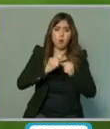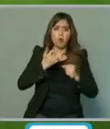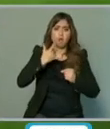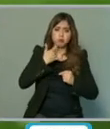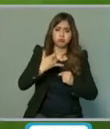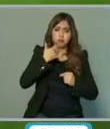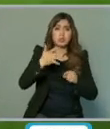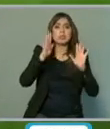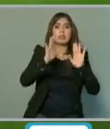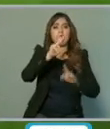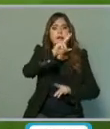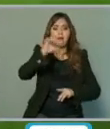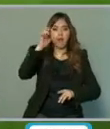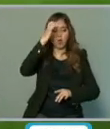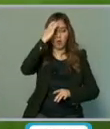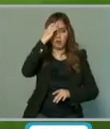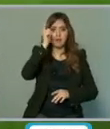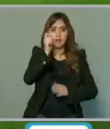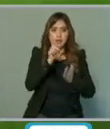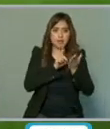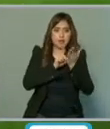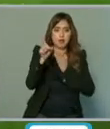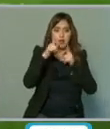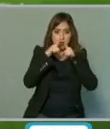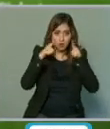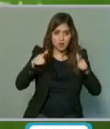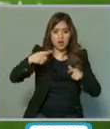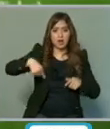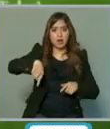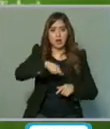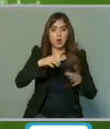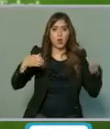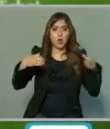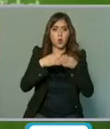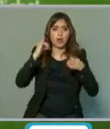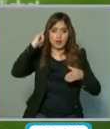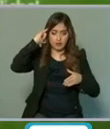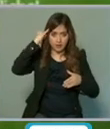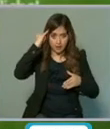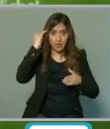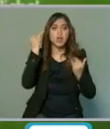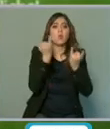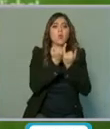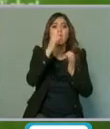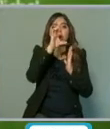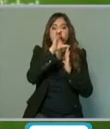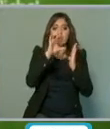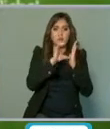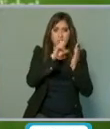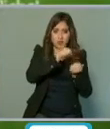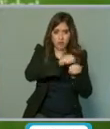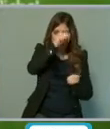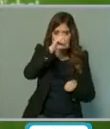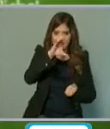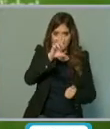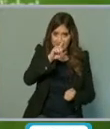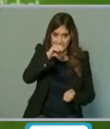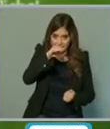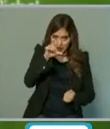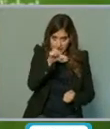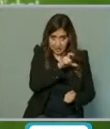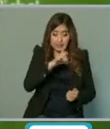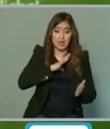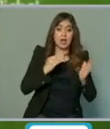un reconocimiento de los derechos lingüísticos de las poblaciones indígenas. En la Constitución de la Ciudad de México se reconoce su